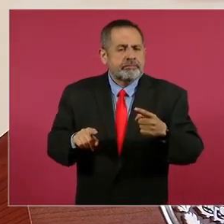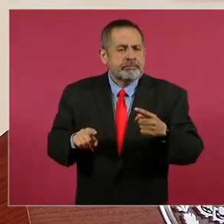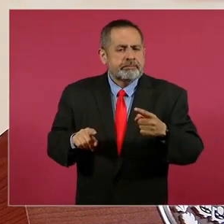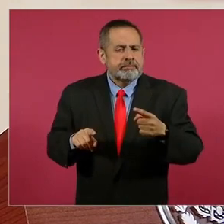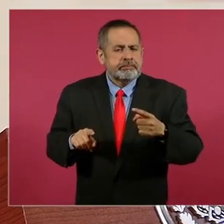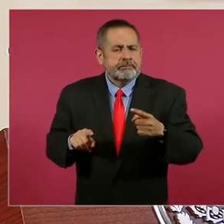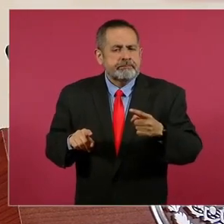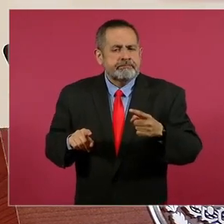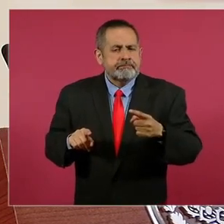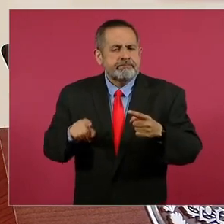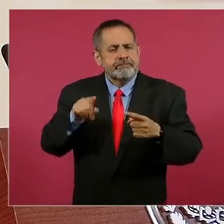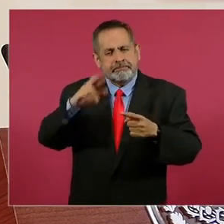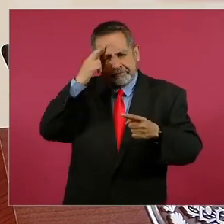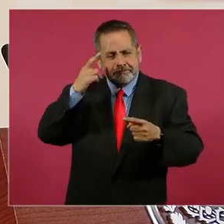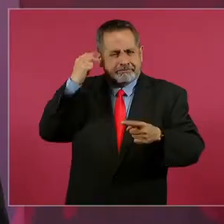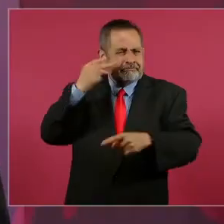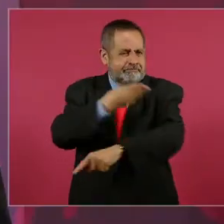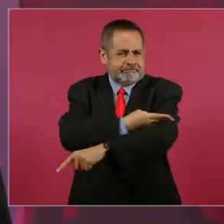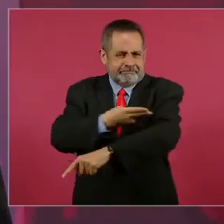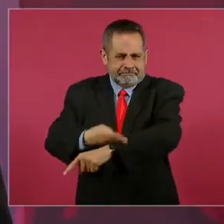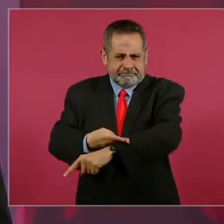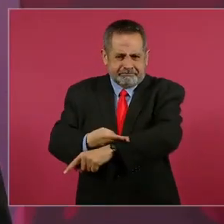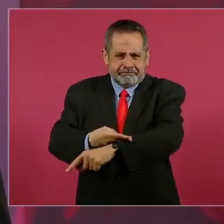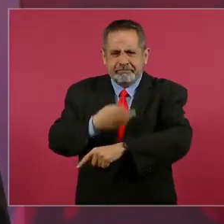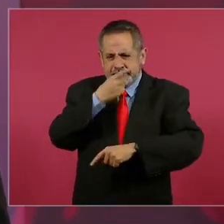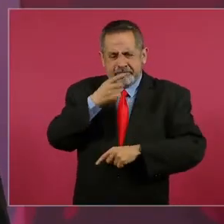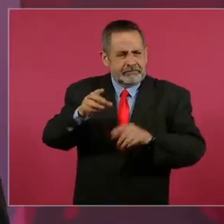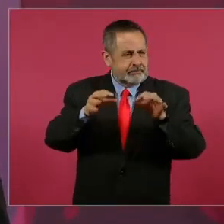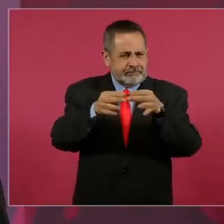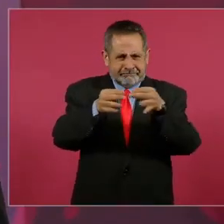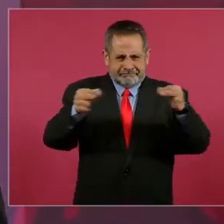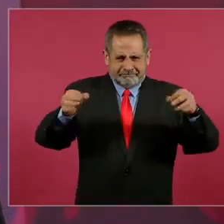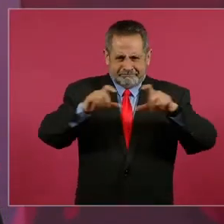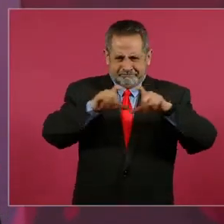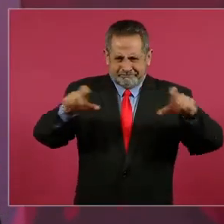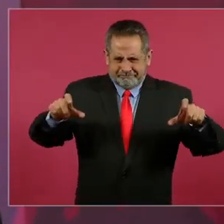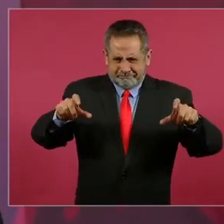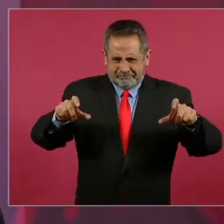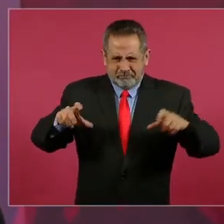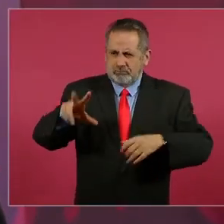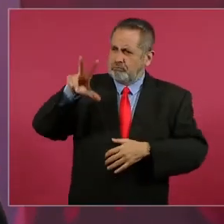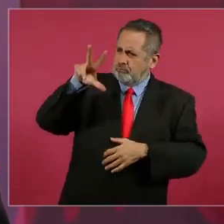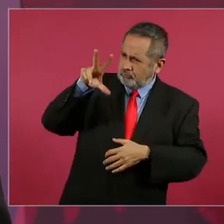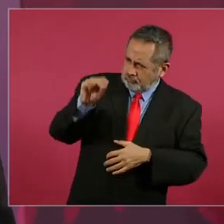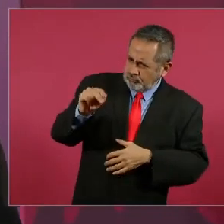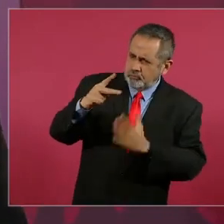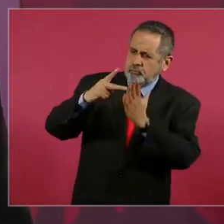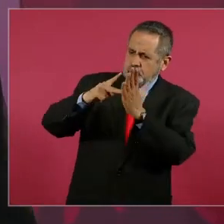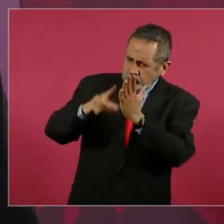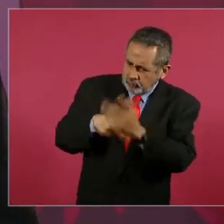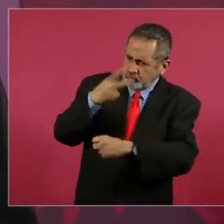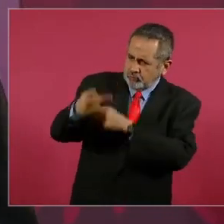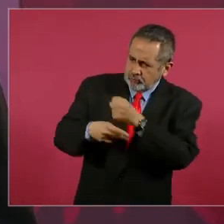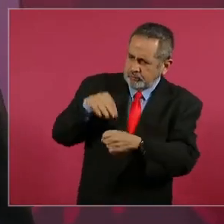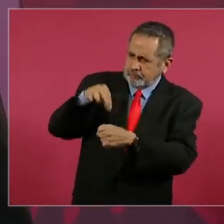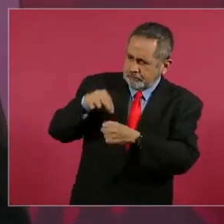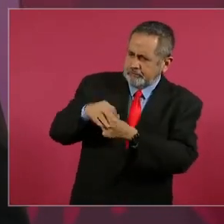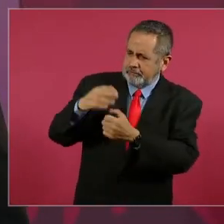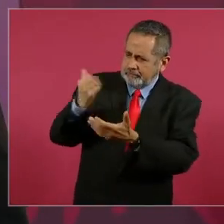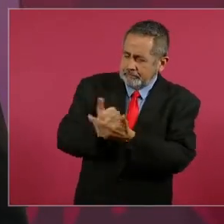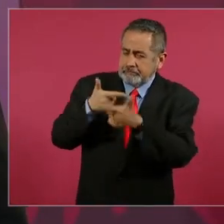del apóstol de la democracia, Francisco I. Madero, del sufragio efectivo, la no reelección?